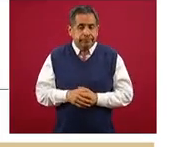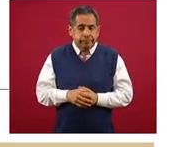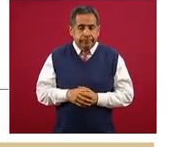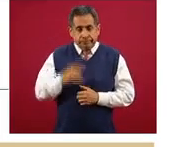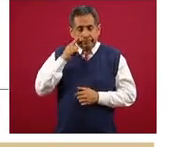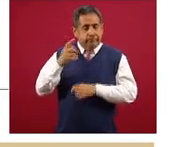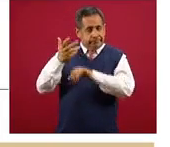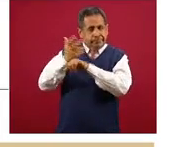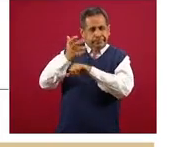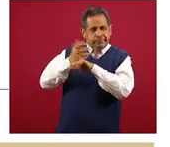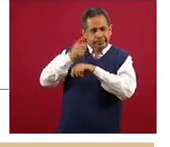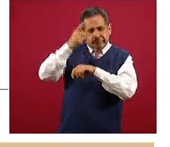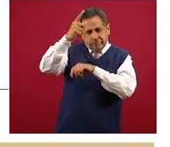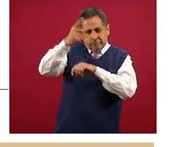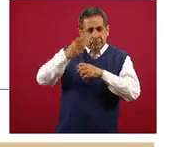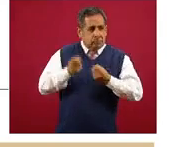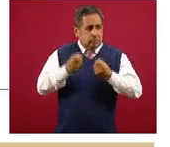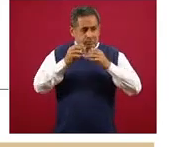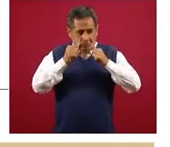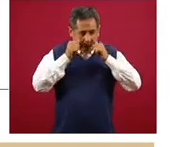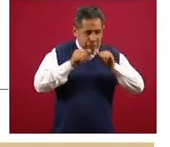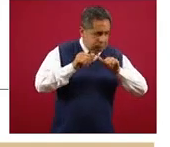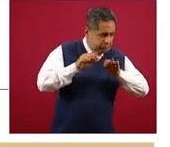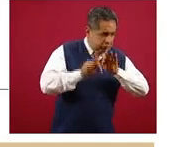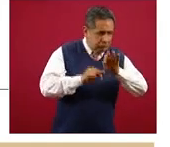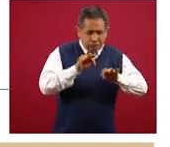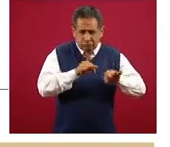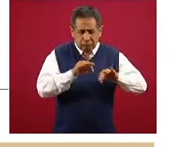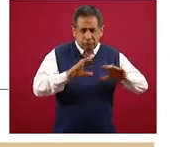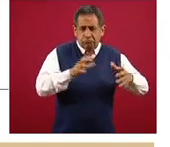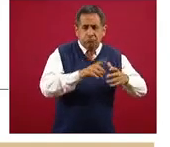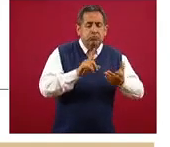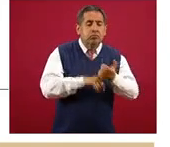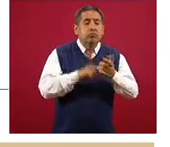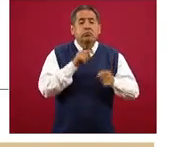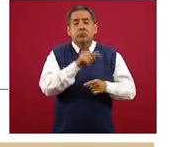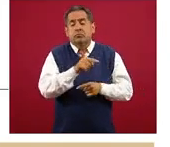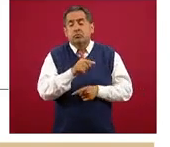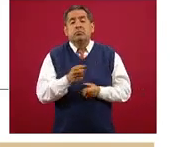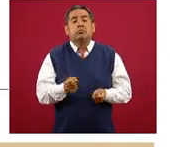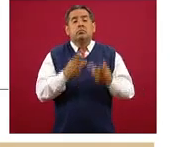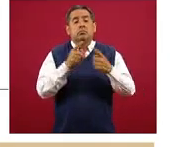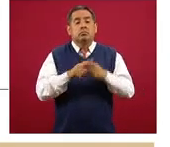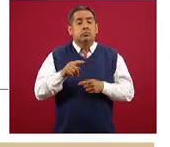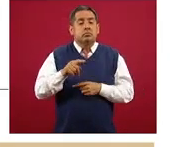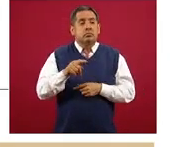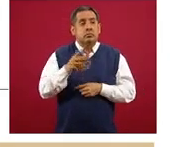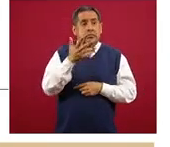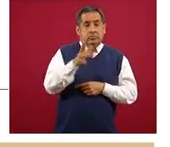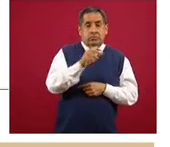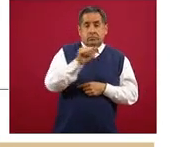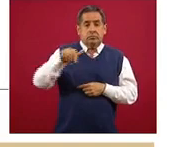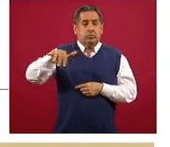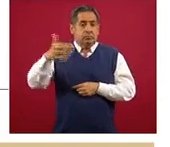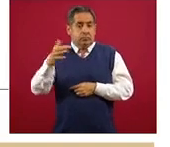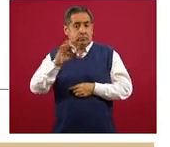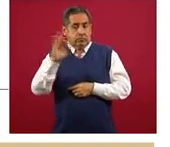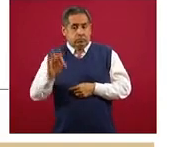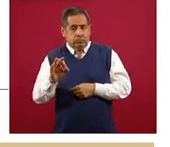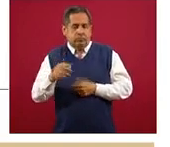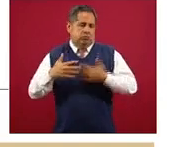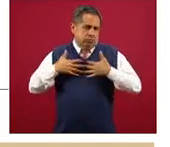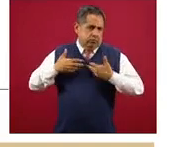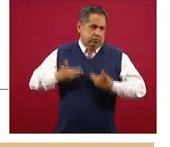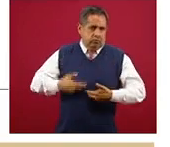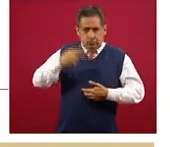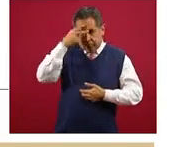Estados Unidos, para los equipos que atienden directamente a los pacientes, se ha reportado entre el 10 y el 15%.